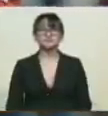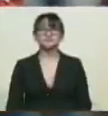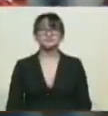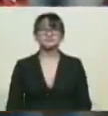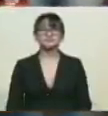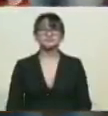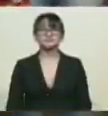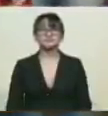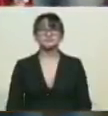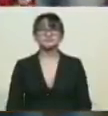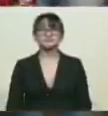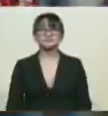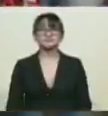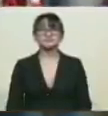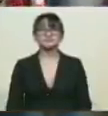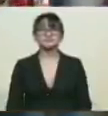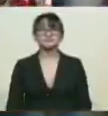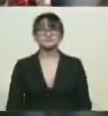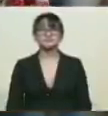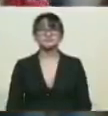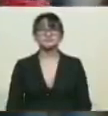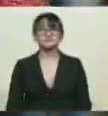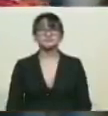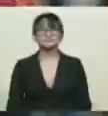¡Que se escuche en Washington!